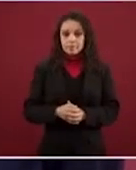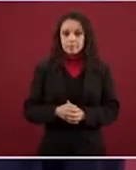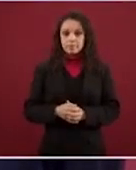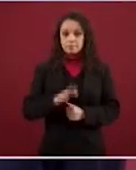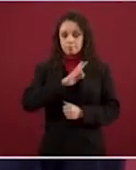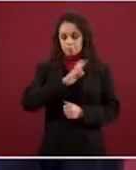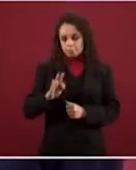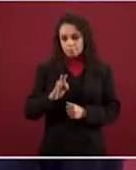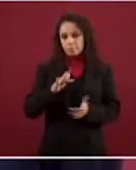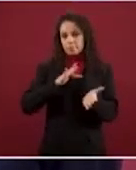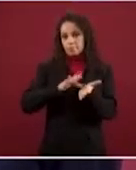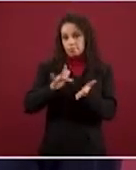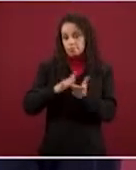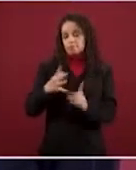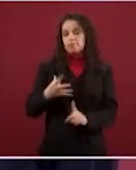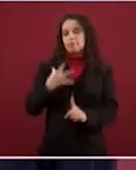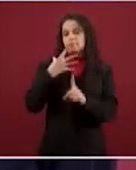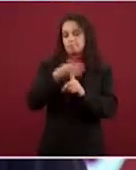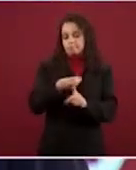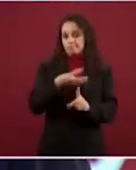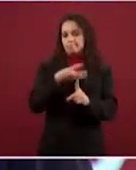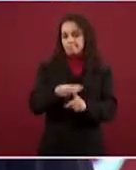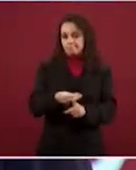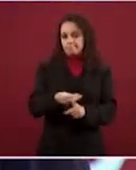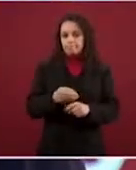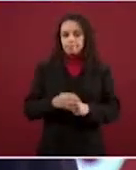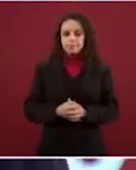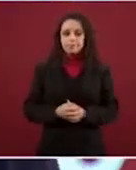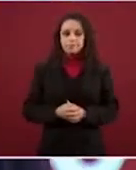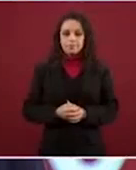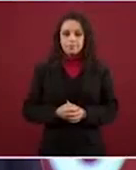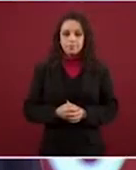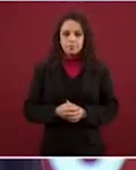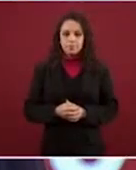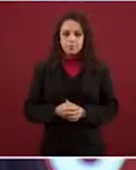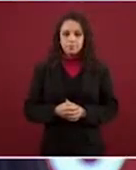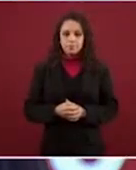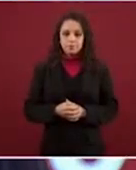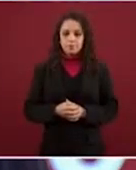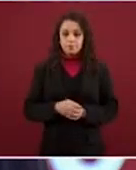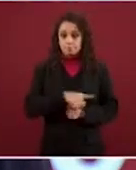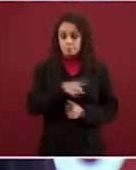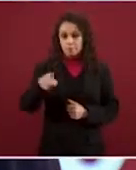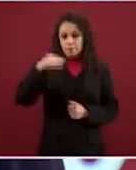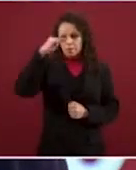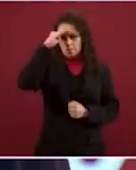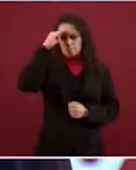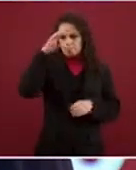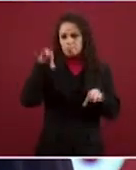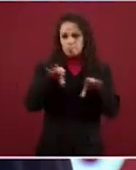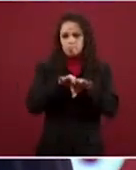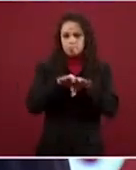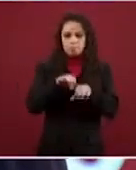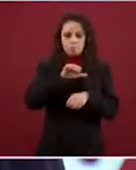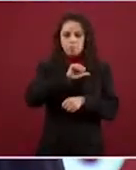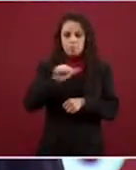reparar los daños. No es que ellos estén pensando en la cuestión material,